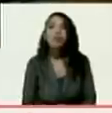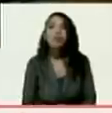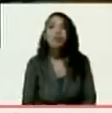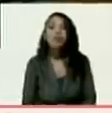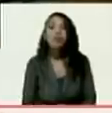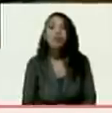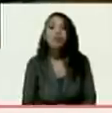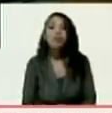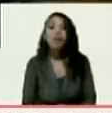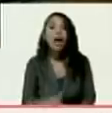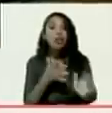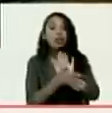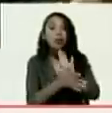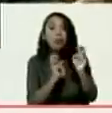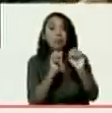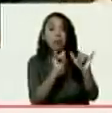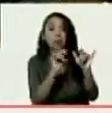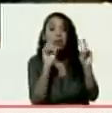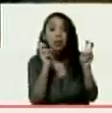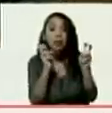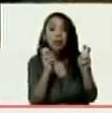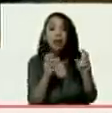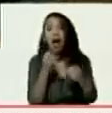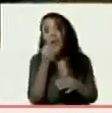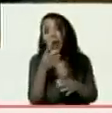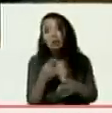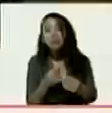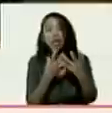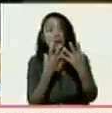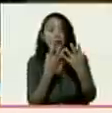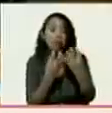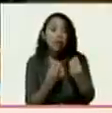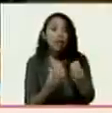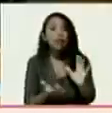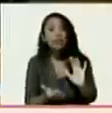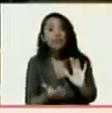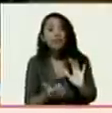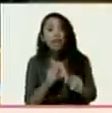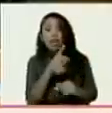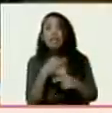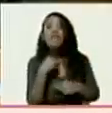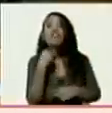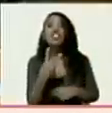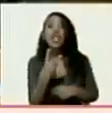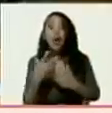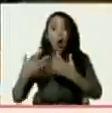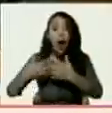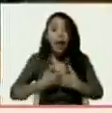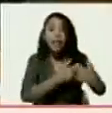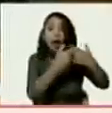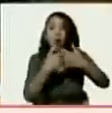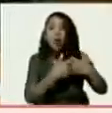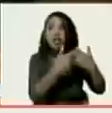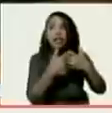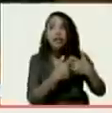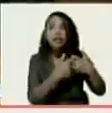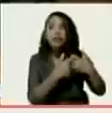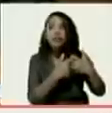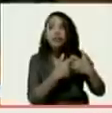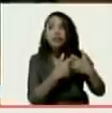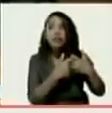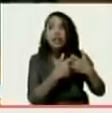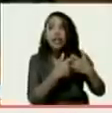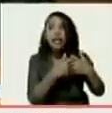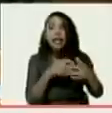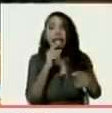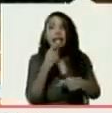Ah, ¿era sobre eso? No, bueno, es muy triste que un vocero de Estados Unidos, que de ese Estados Unidos